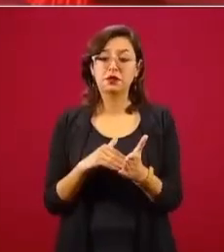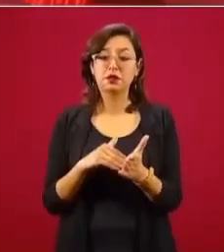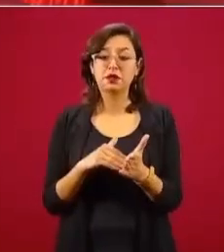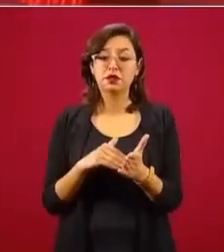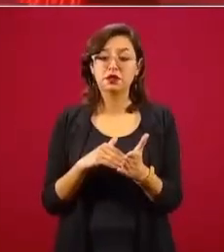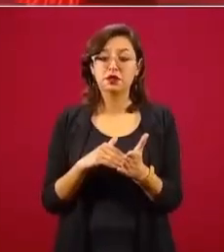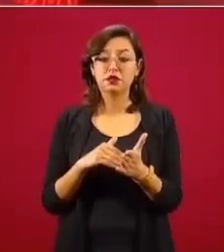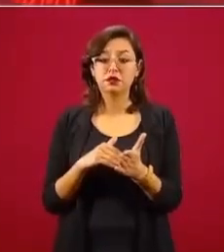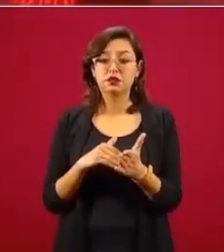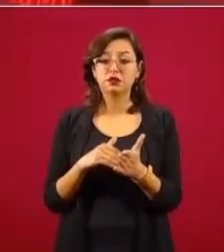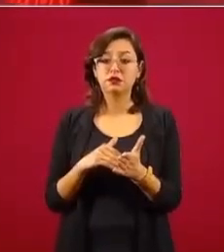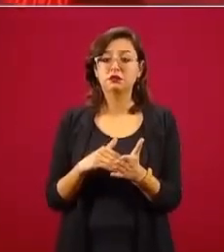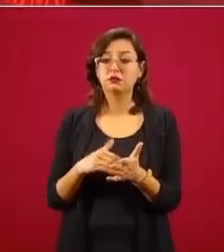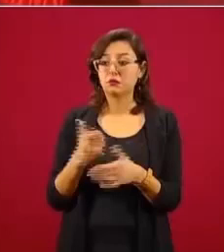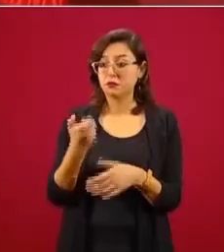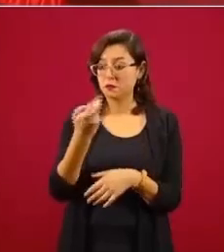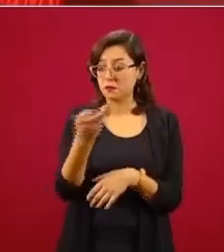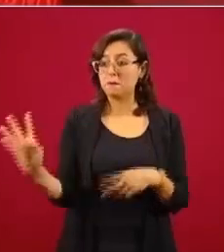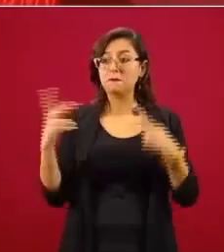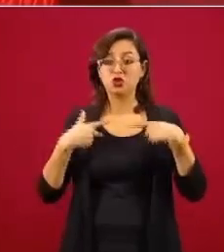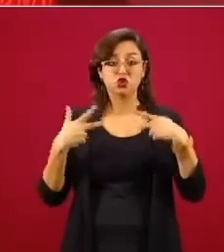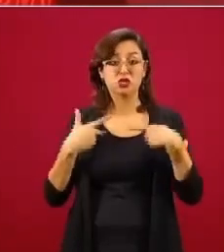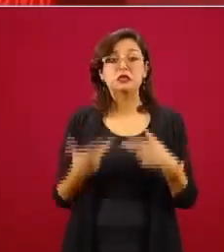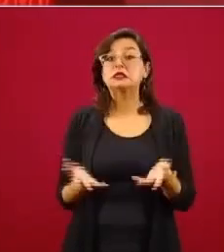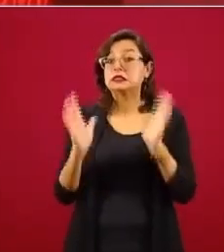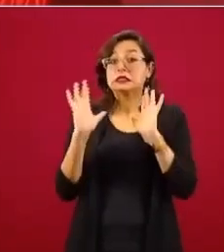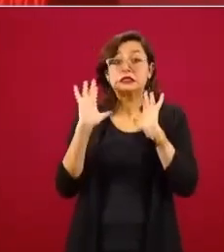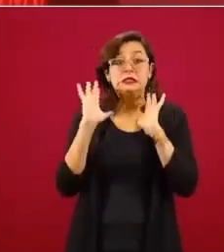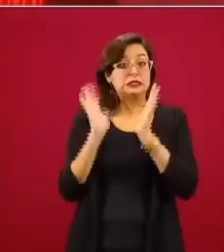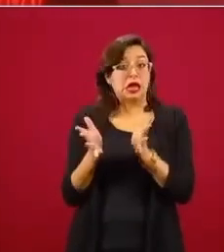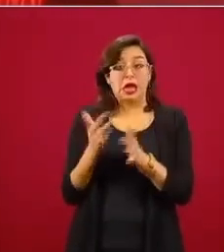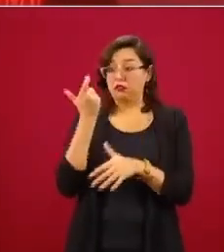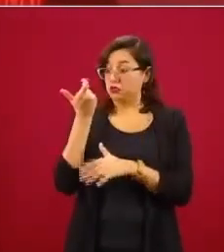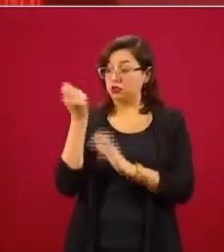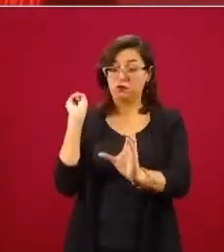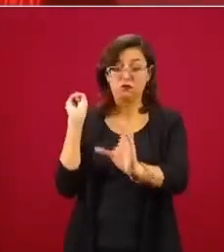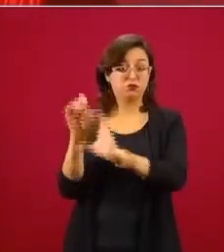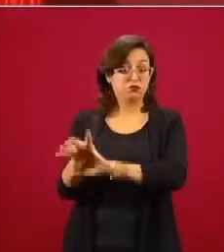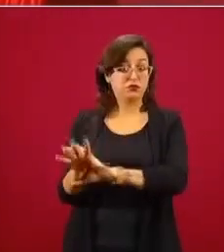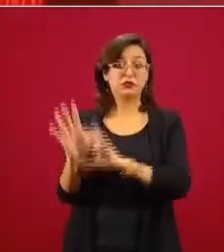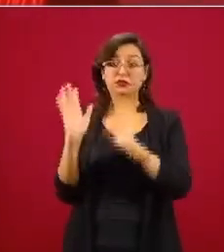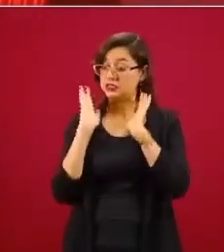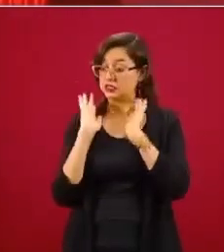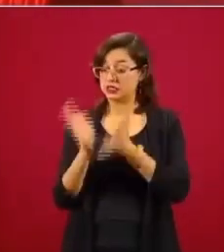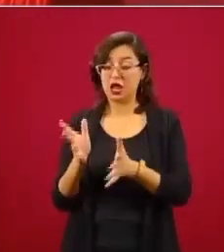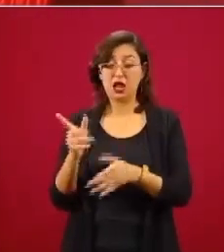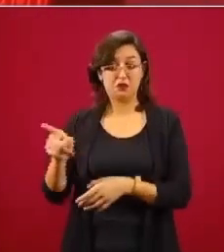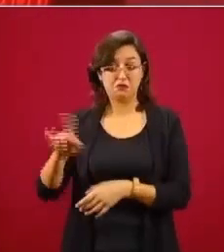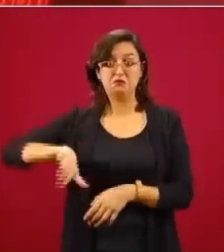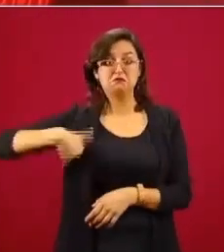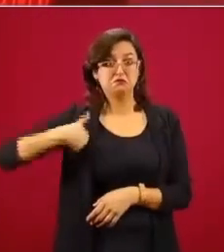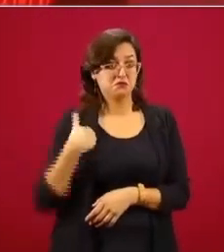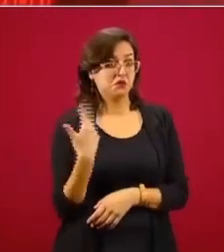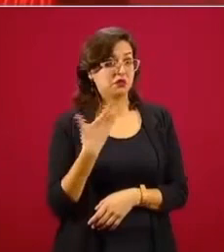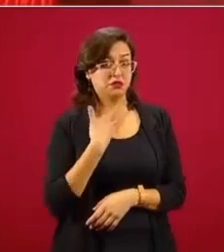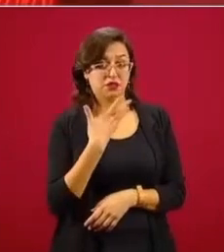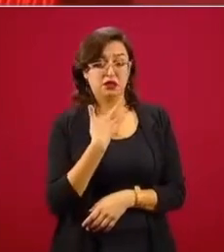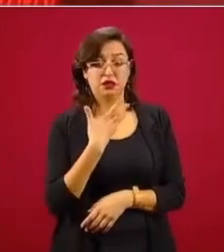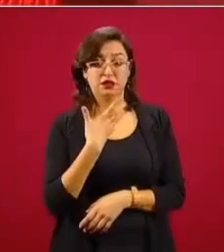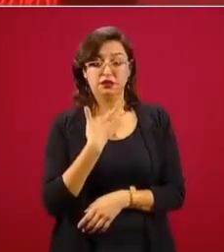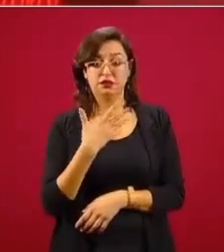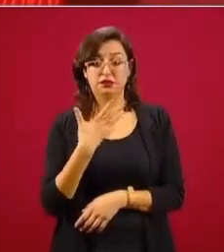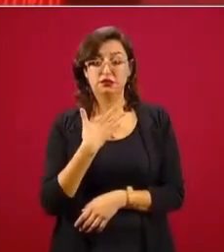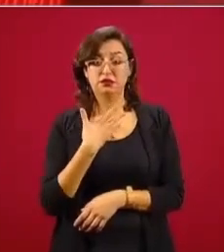son los beneficiarios que ya tienen su dinero porque